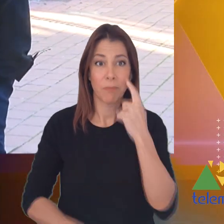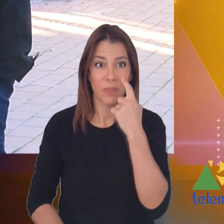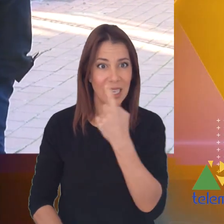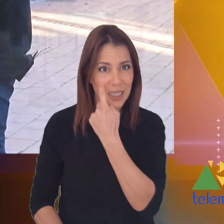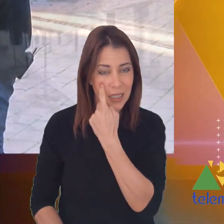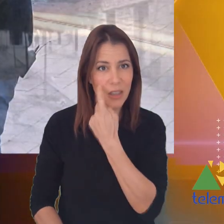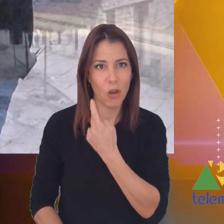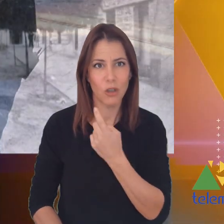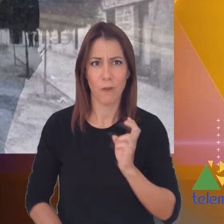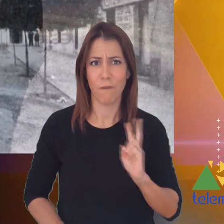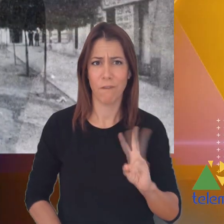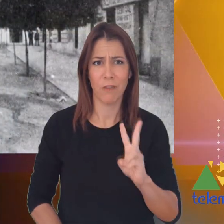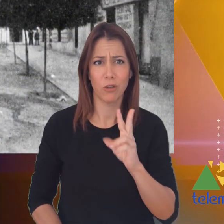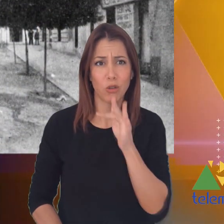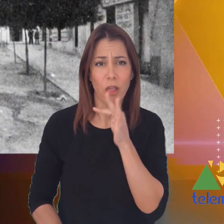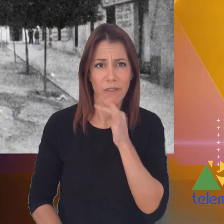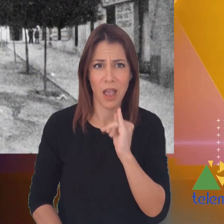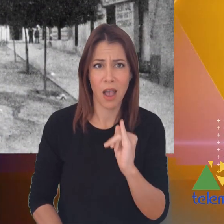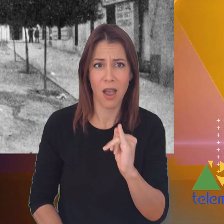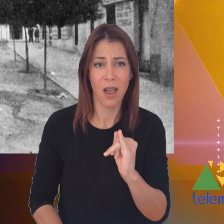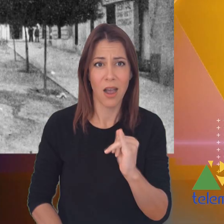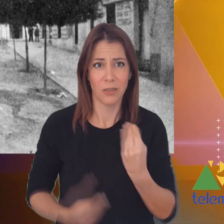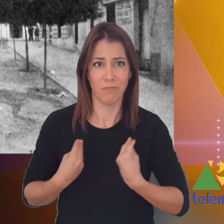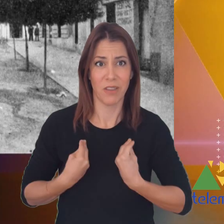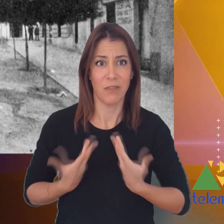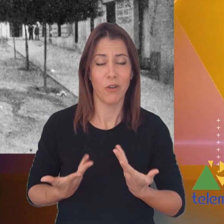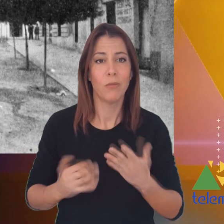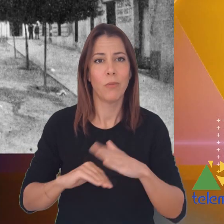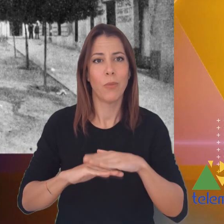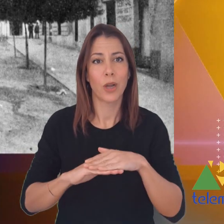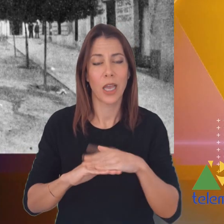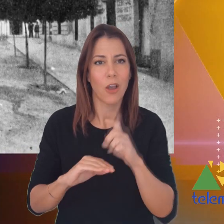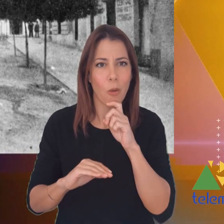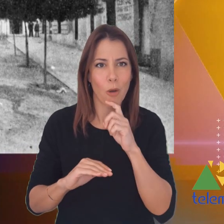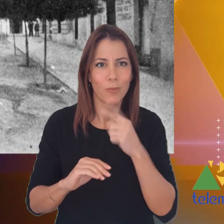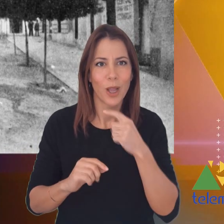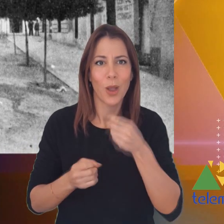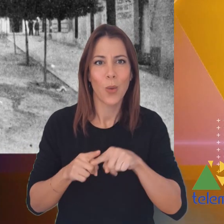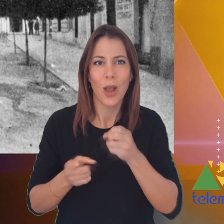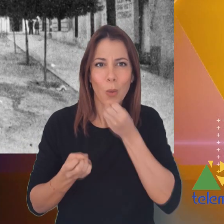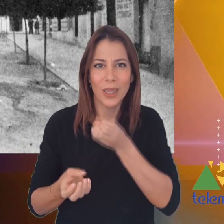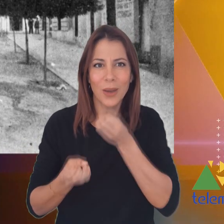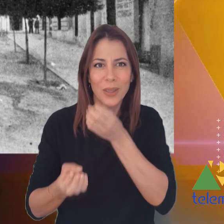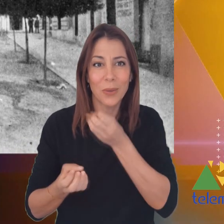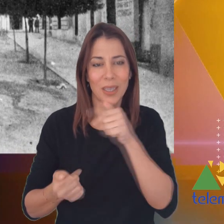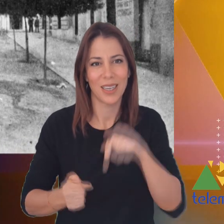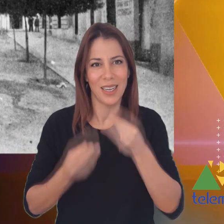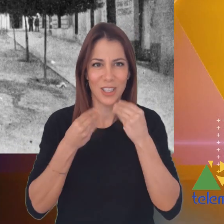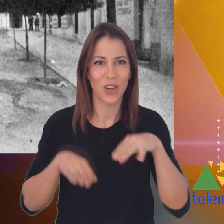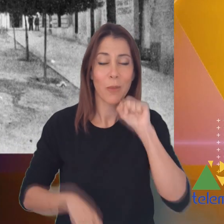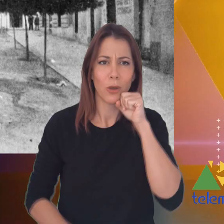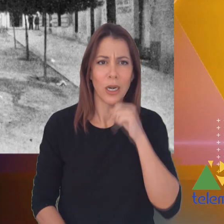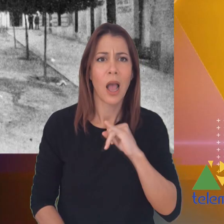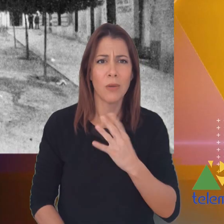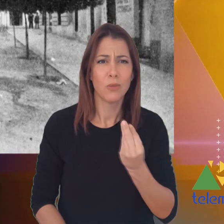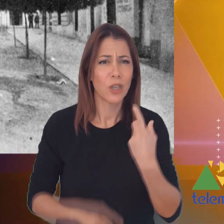testigos vivos todavía de lo que ha transcurrido pues a través de ellas en la historia de la ciudad. Y es que aquí tenemos tantas